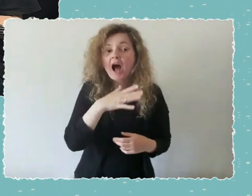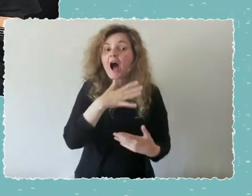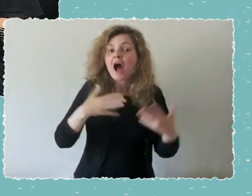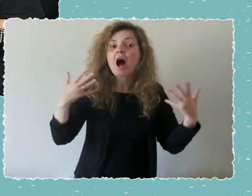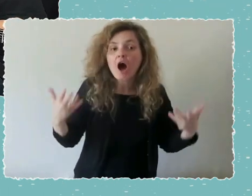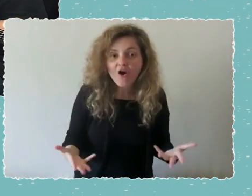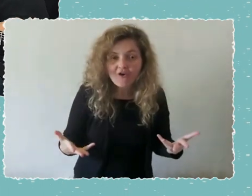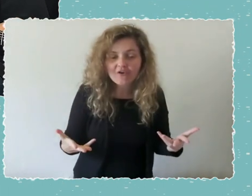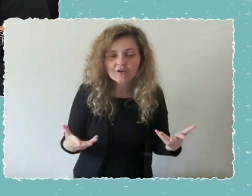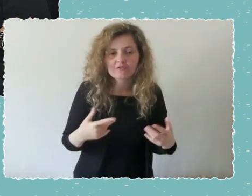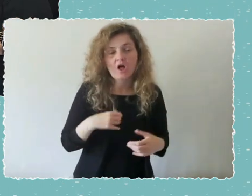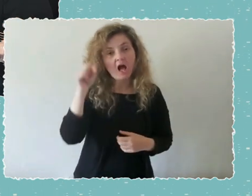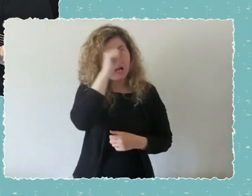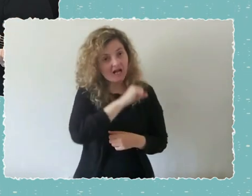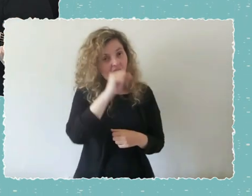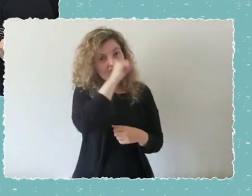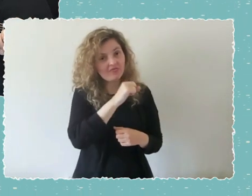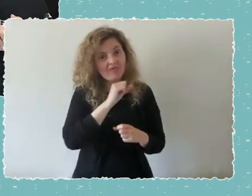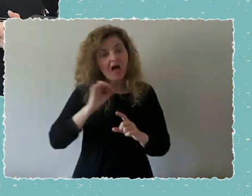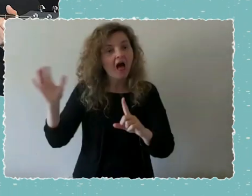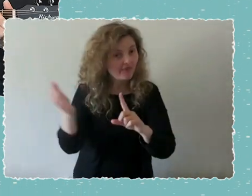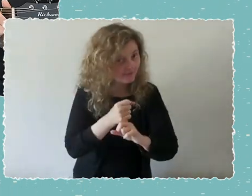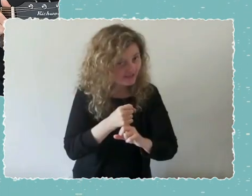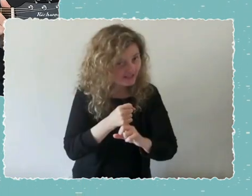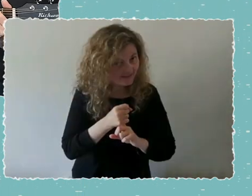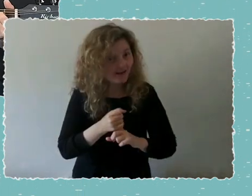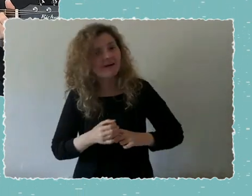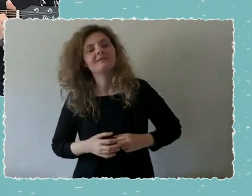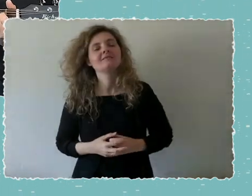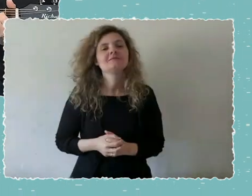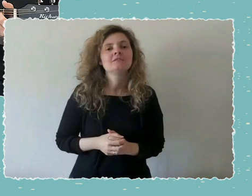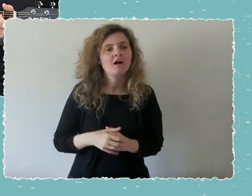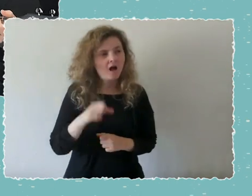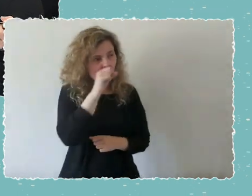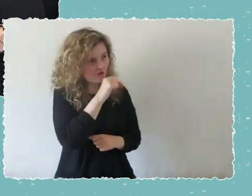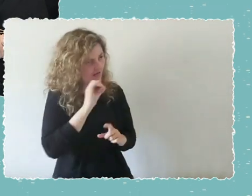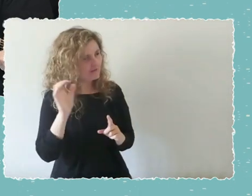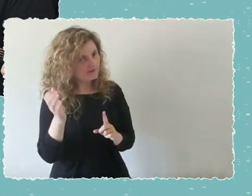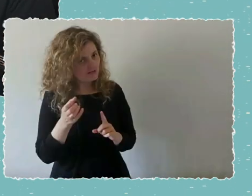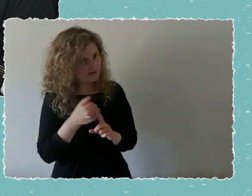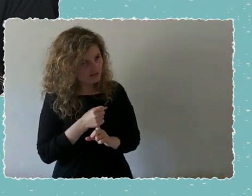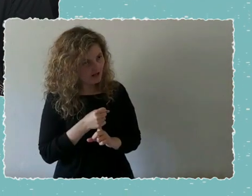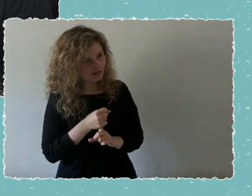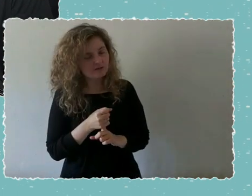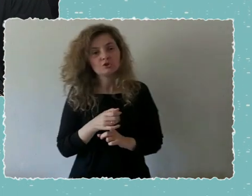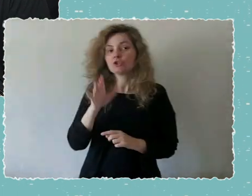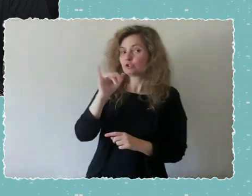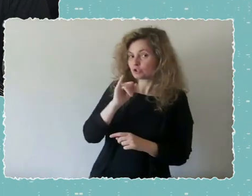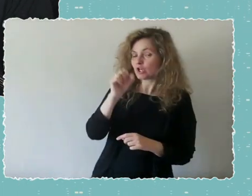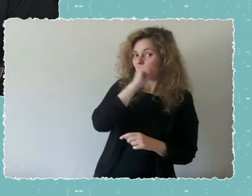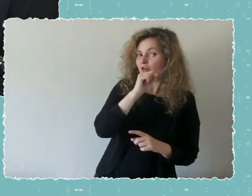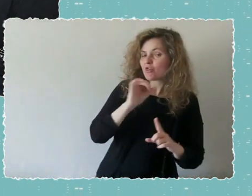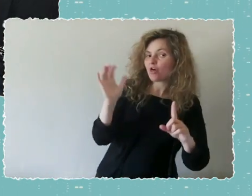ahora imos cunha canción de adivinas. ¿Canción de adivinas? Canción de adivinas que